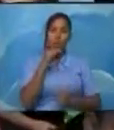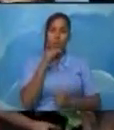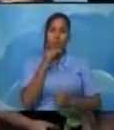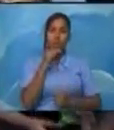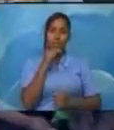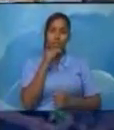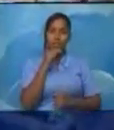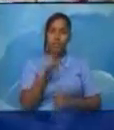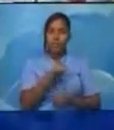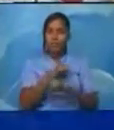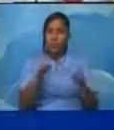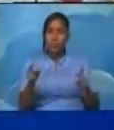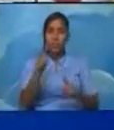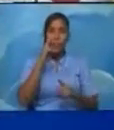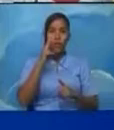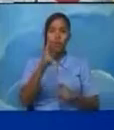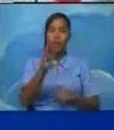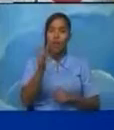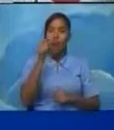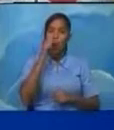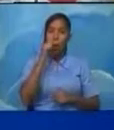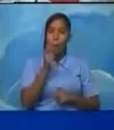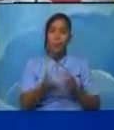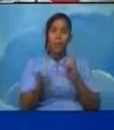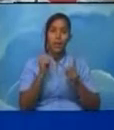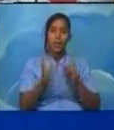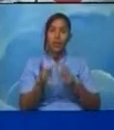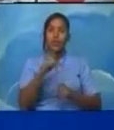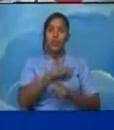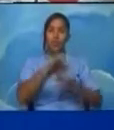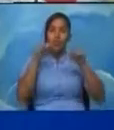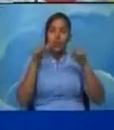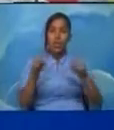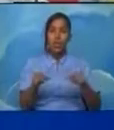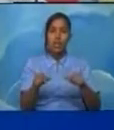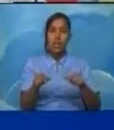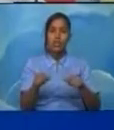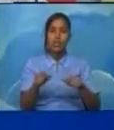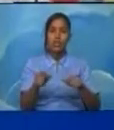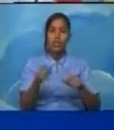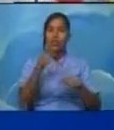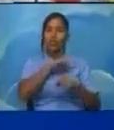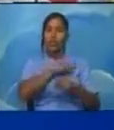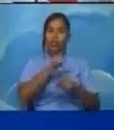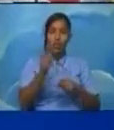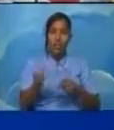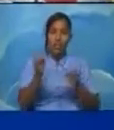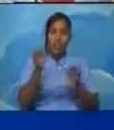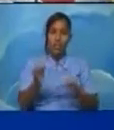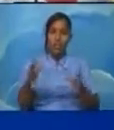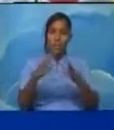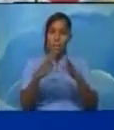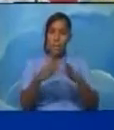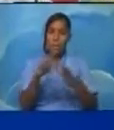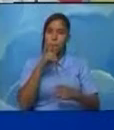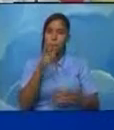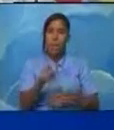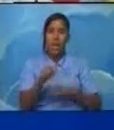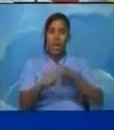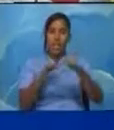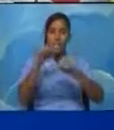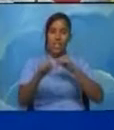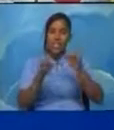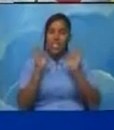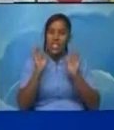había de dar a vuestros padres. No verá hombre alguno de estos, de esta mala